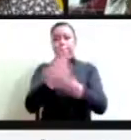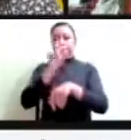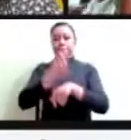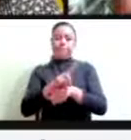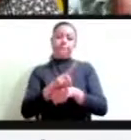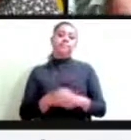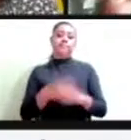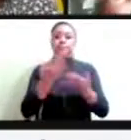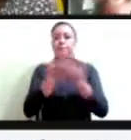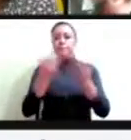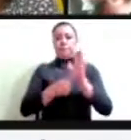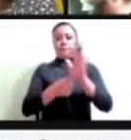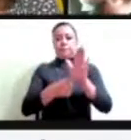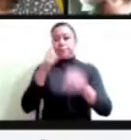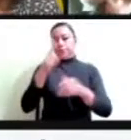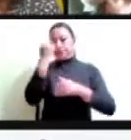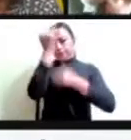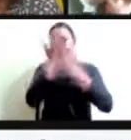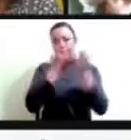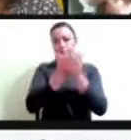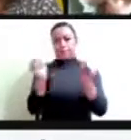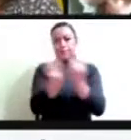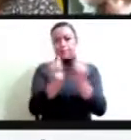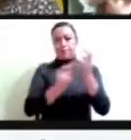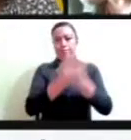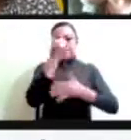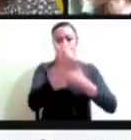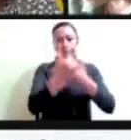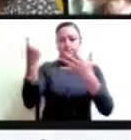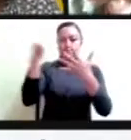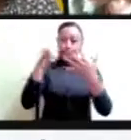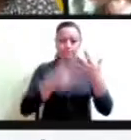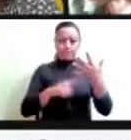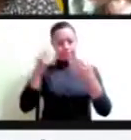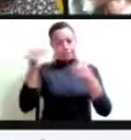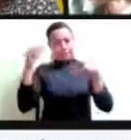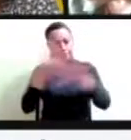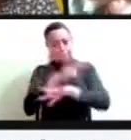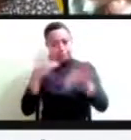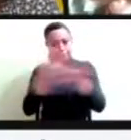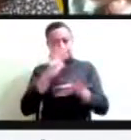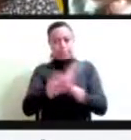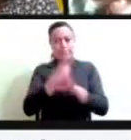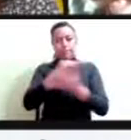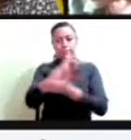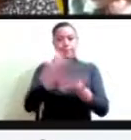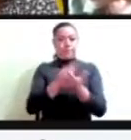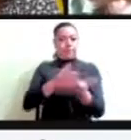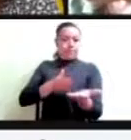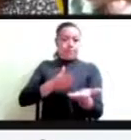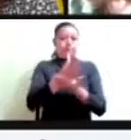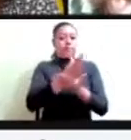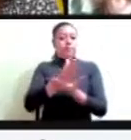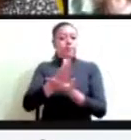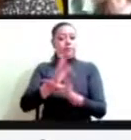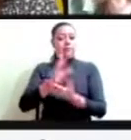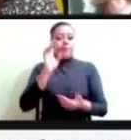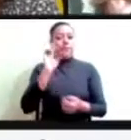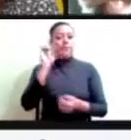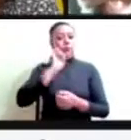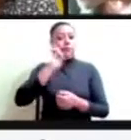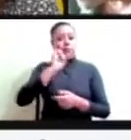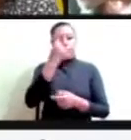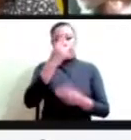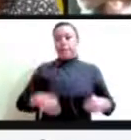presentar una iniciativa con proyecto de decreto por el que se reforman diversas disposiciones de la Ley de Acceso de las Mujeres a una Vida Libre de